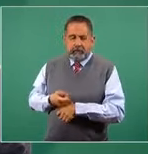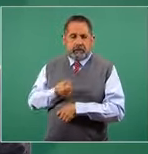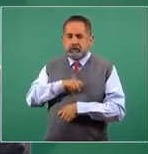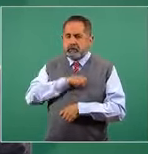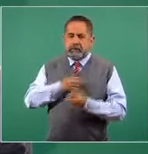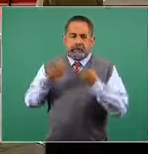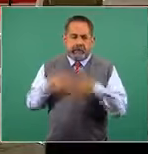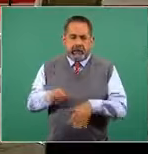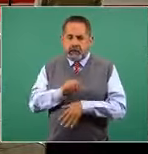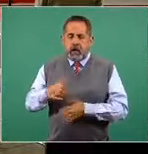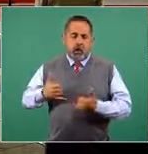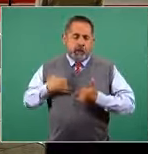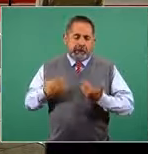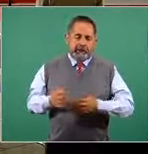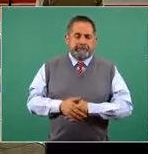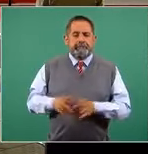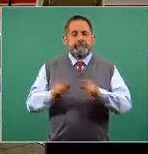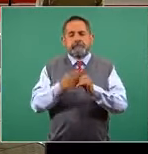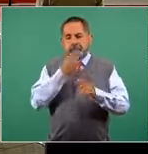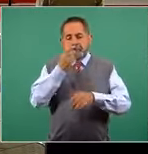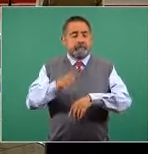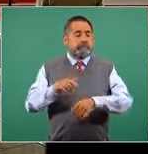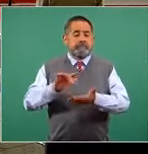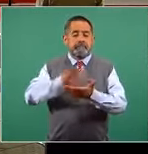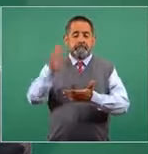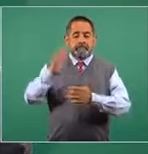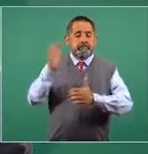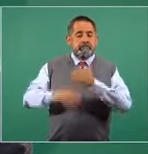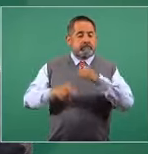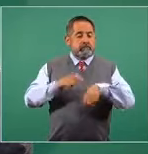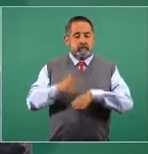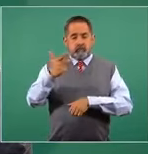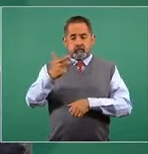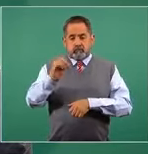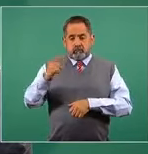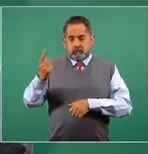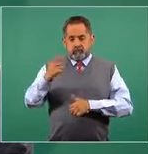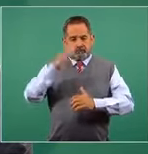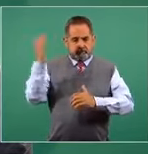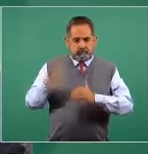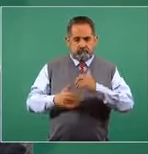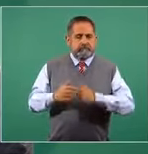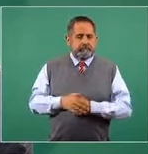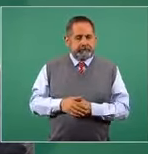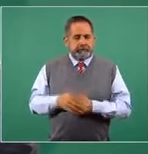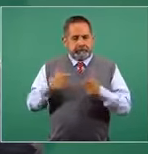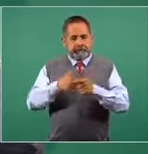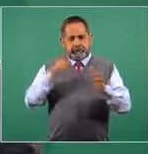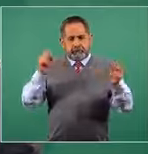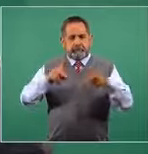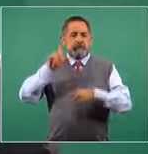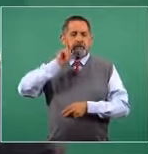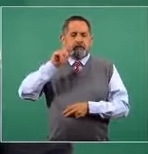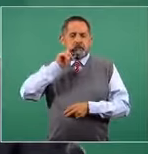mexicana. Muchas gracias. Aquí se nos acaba el tiempo, son las 20:01. Seguimos